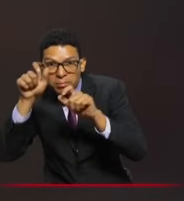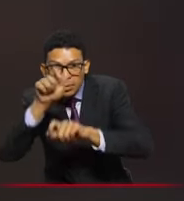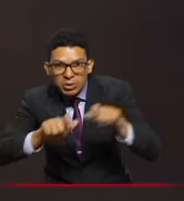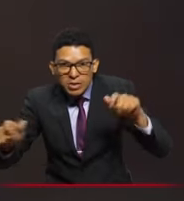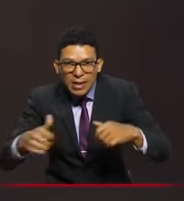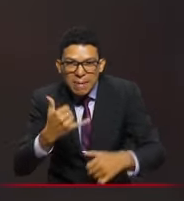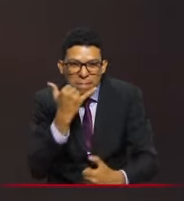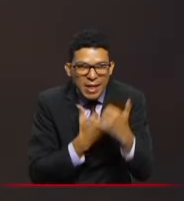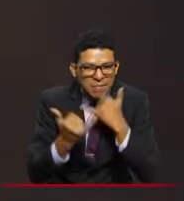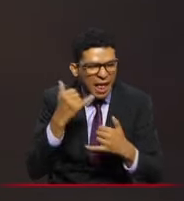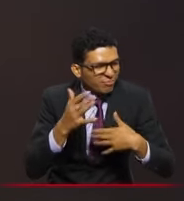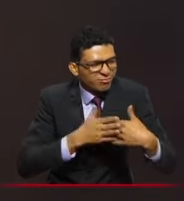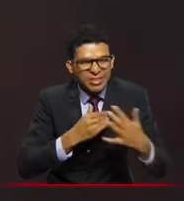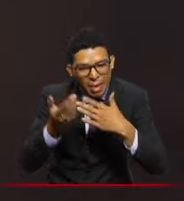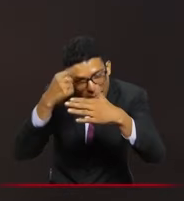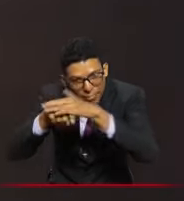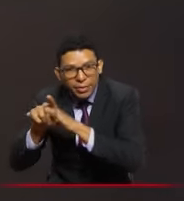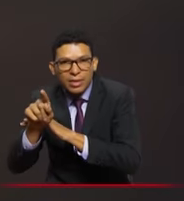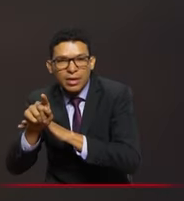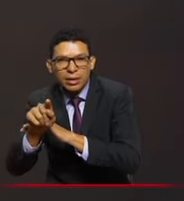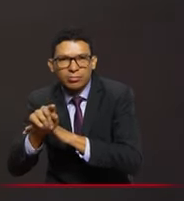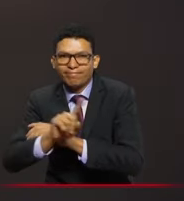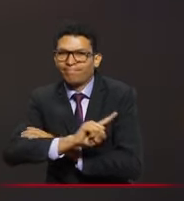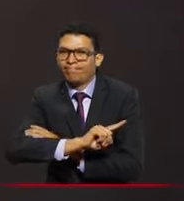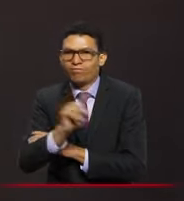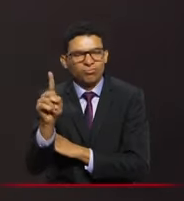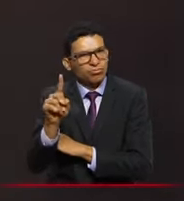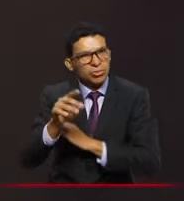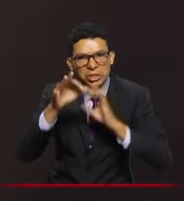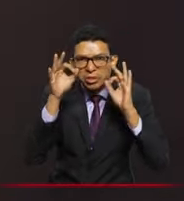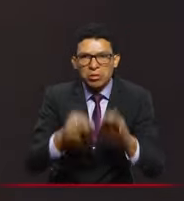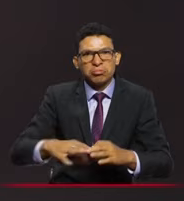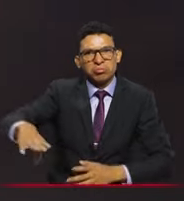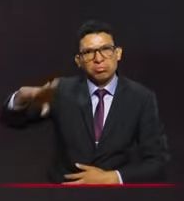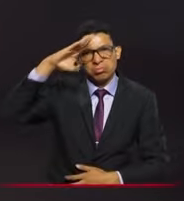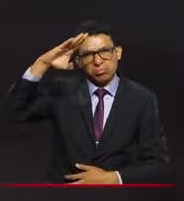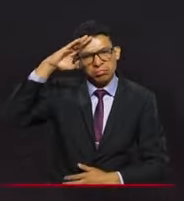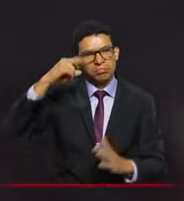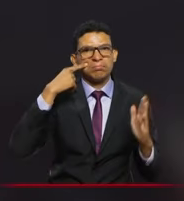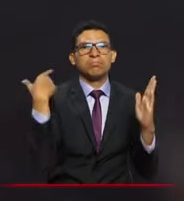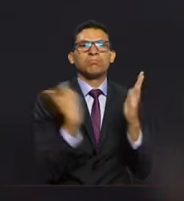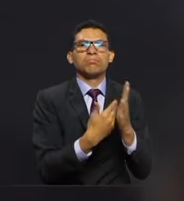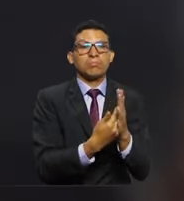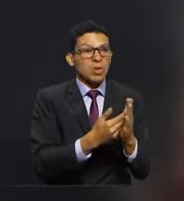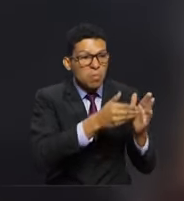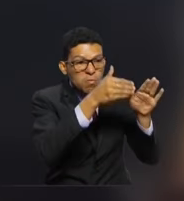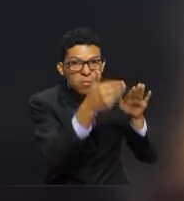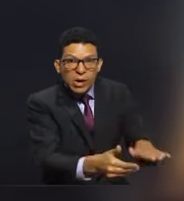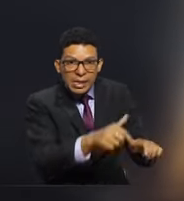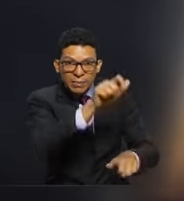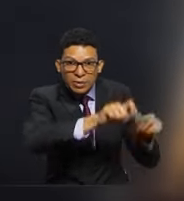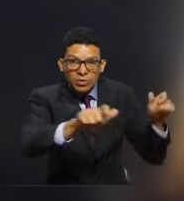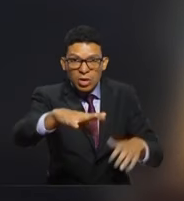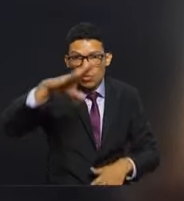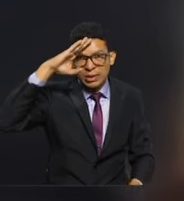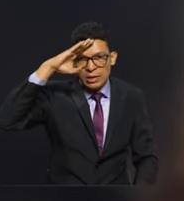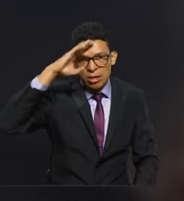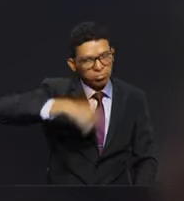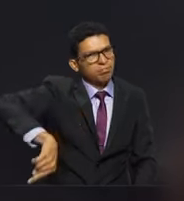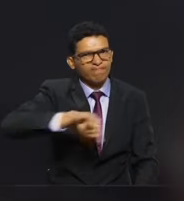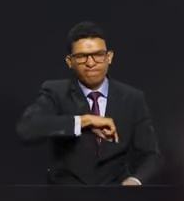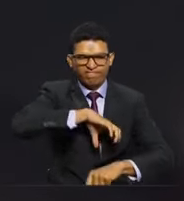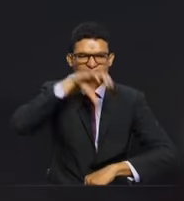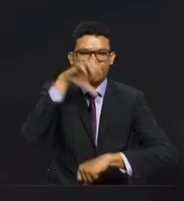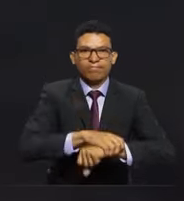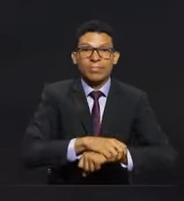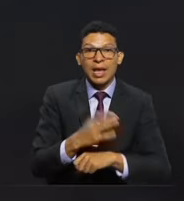para ningún criminal que nos quite de este mundo a policías probos, servidores como el teniente de Carabineros que murió